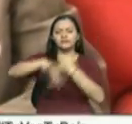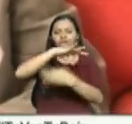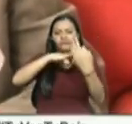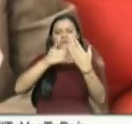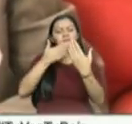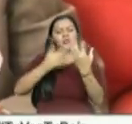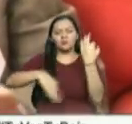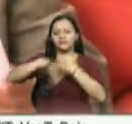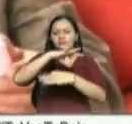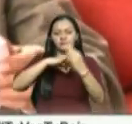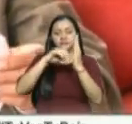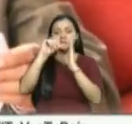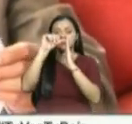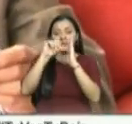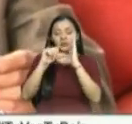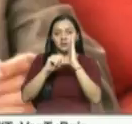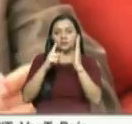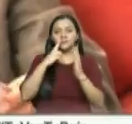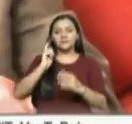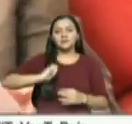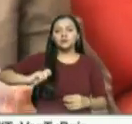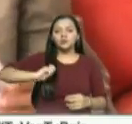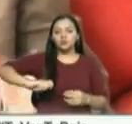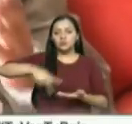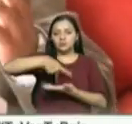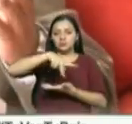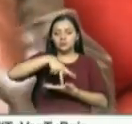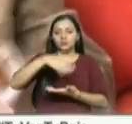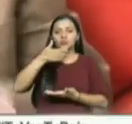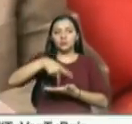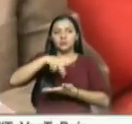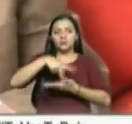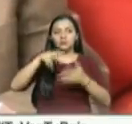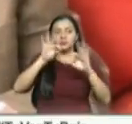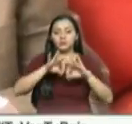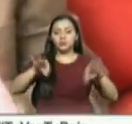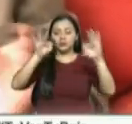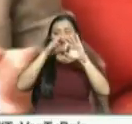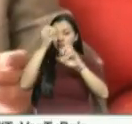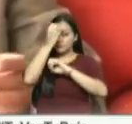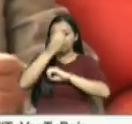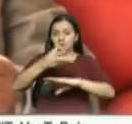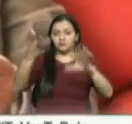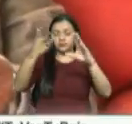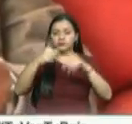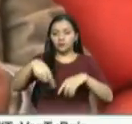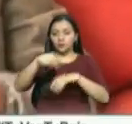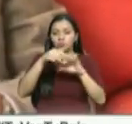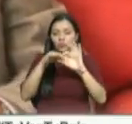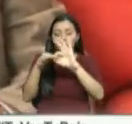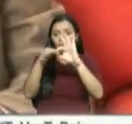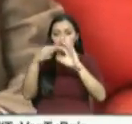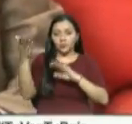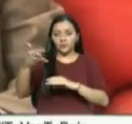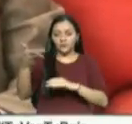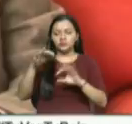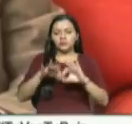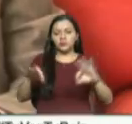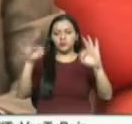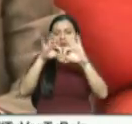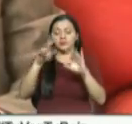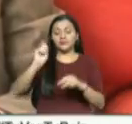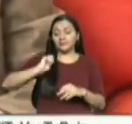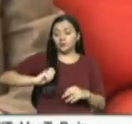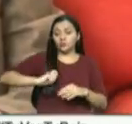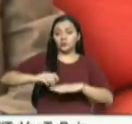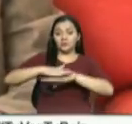siguiente: remuneraciones, y esto es muy importante para dar a conocer a las compañeras y compañeros maestros. La